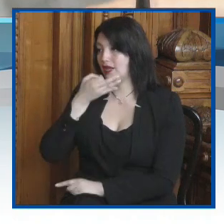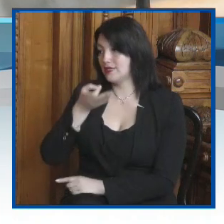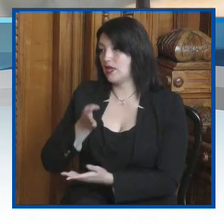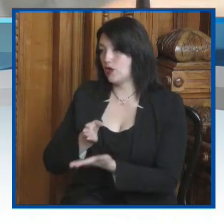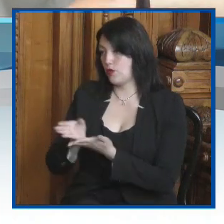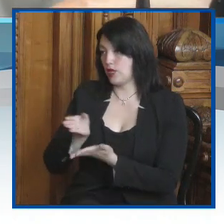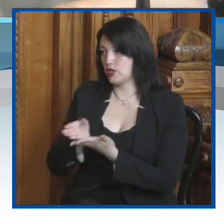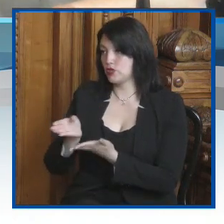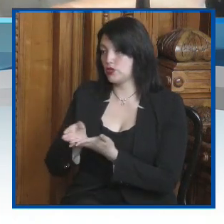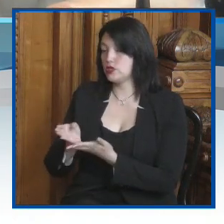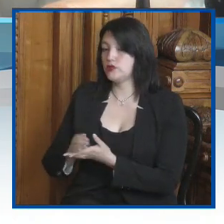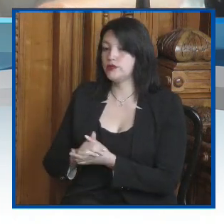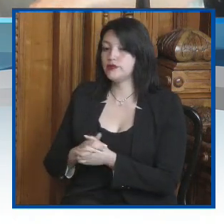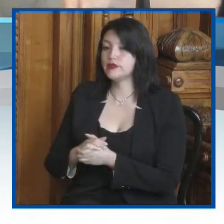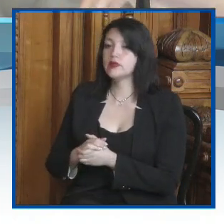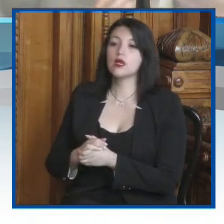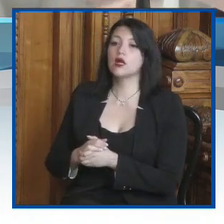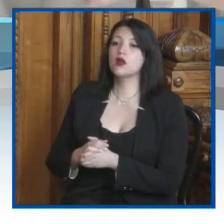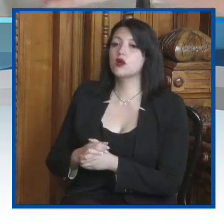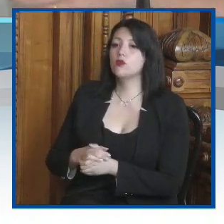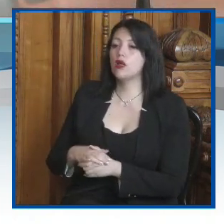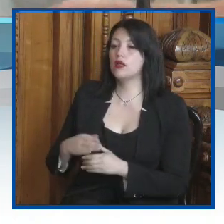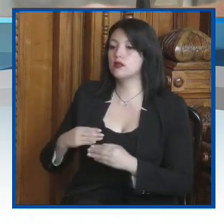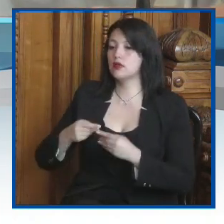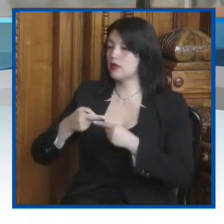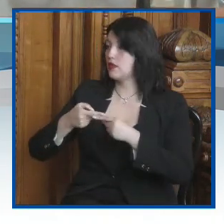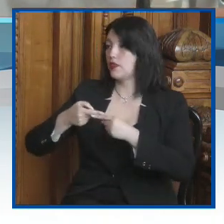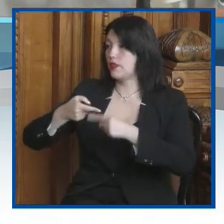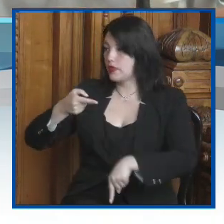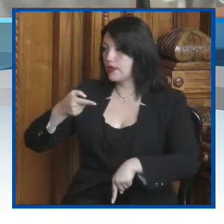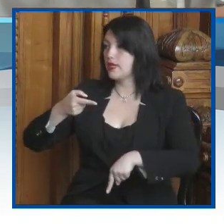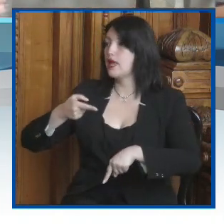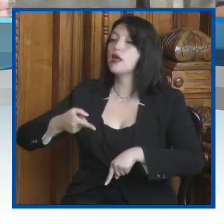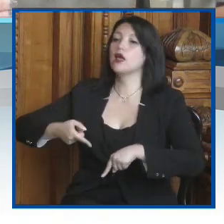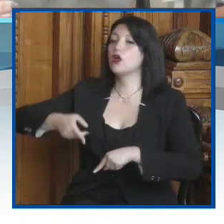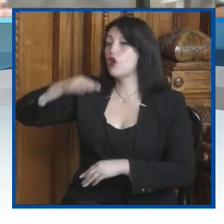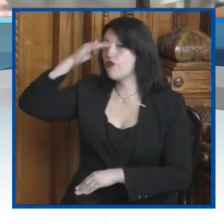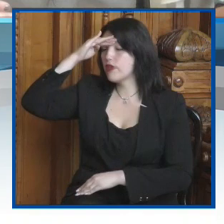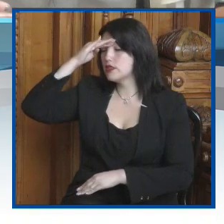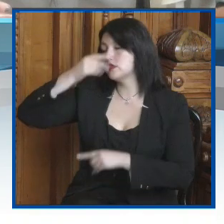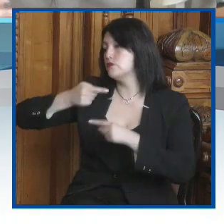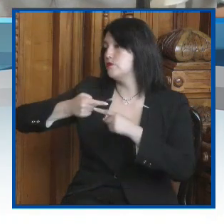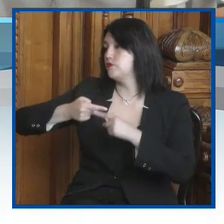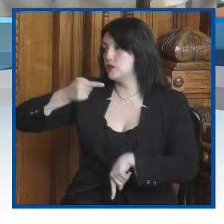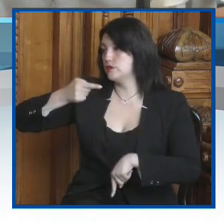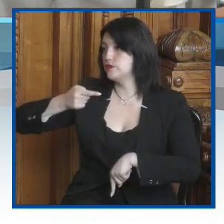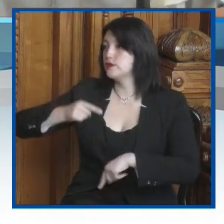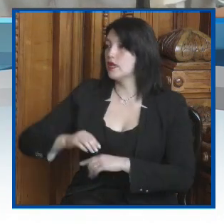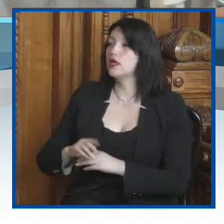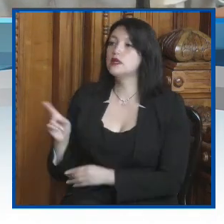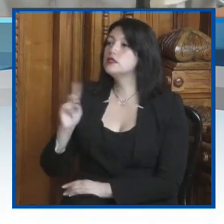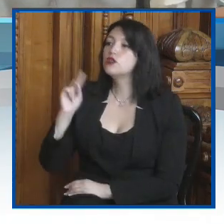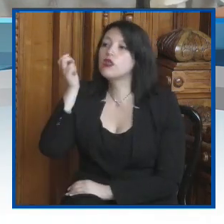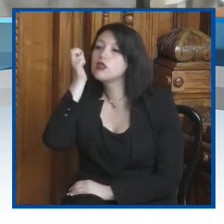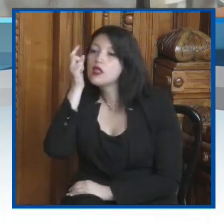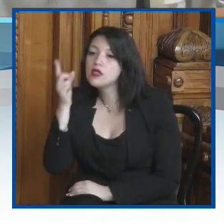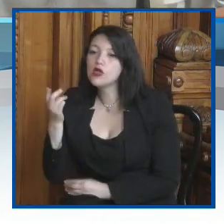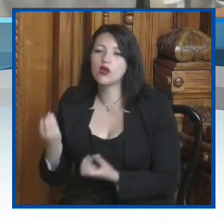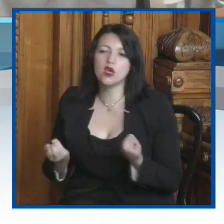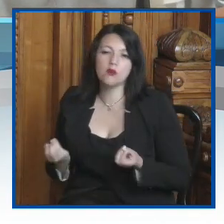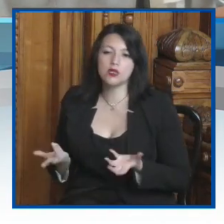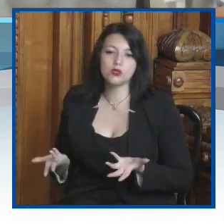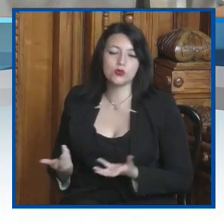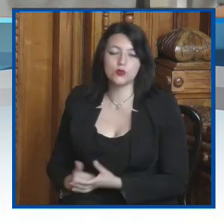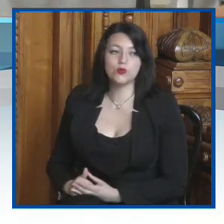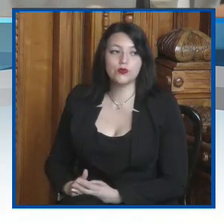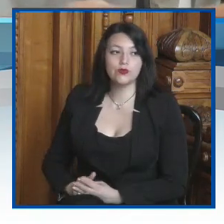qué hacemos? Generar desconfianza en la sociedad, porque ¿cómo se va ese ciudadano si no entendió qué pasó, por ejemplo, en ese